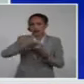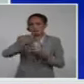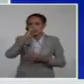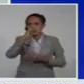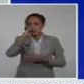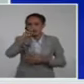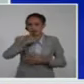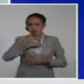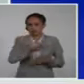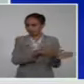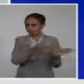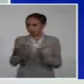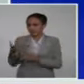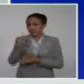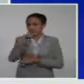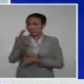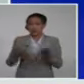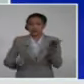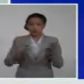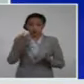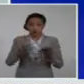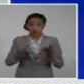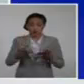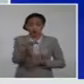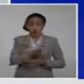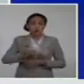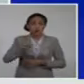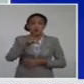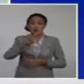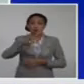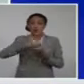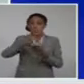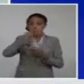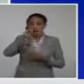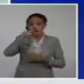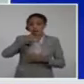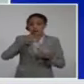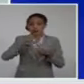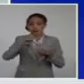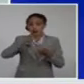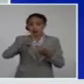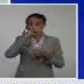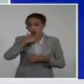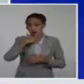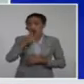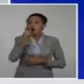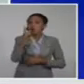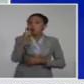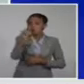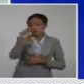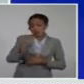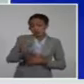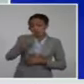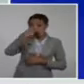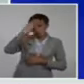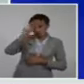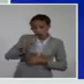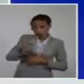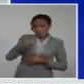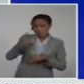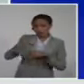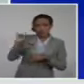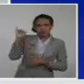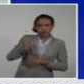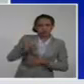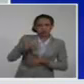caso importado del municipio Cumanayagua, que es un viajero cubano procedente de Uruguay.